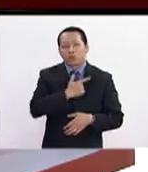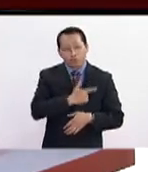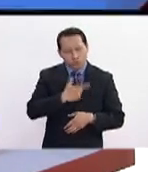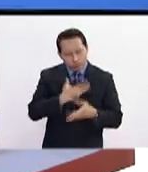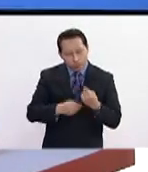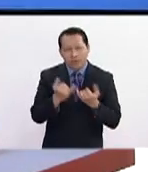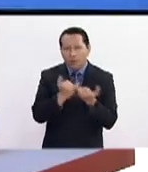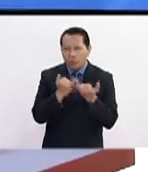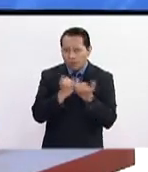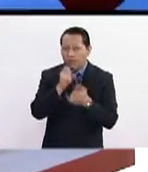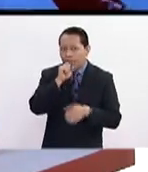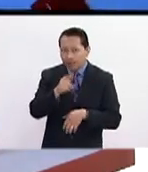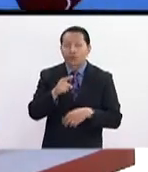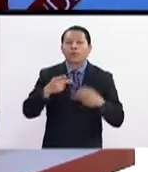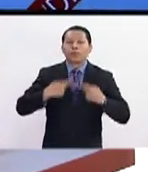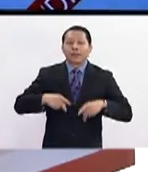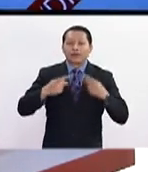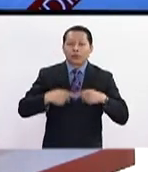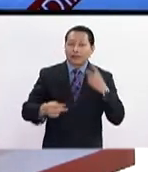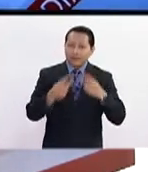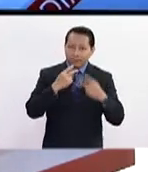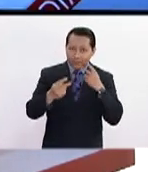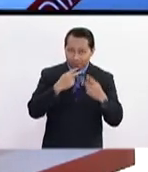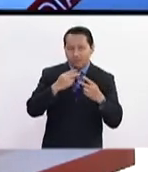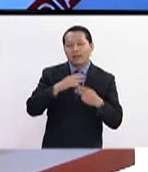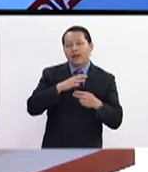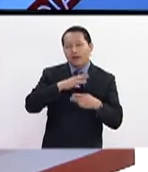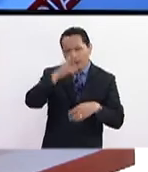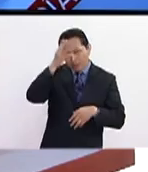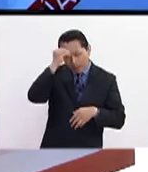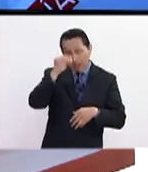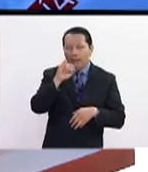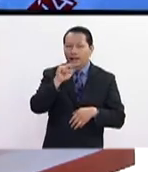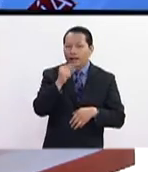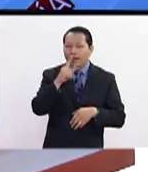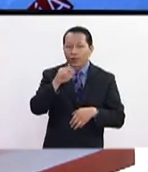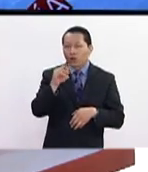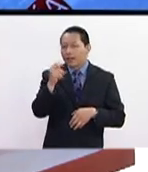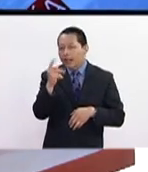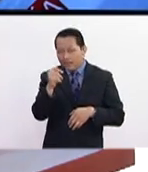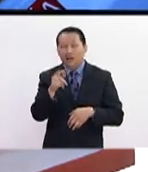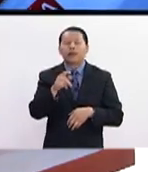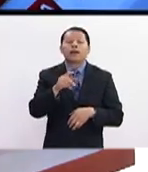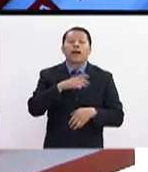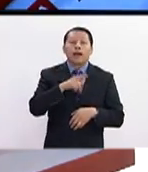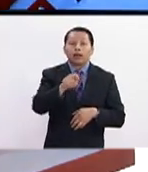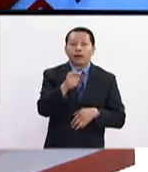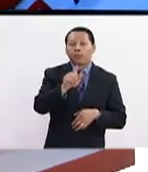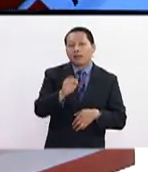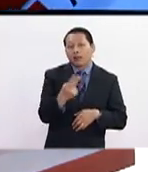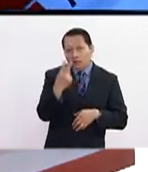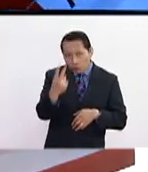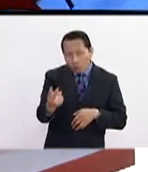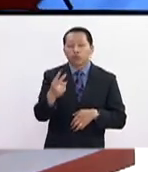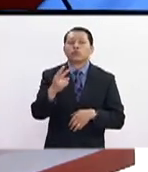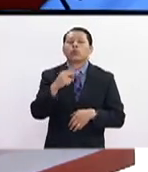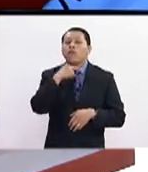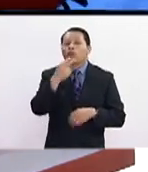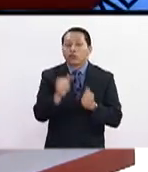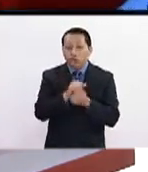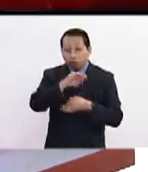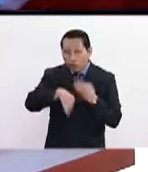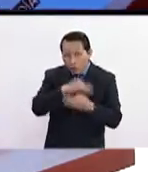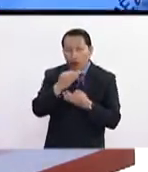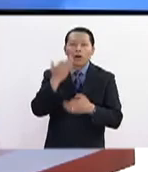todo mío y a todos quienes nos sintonizan por Aprende Ingenio TV, la señal del canal 22 de Una Voz con Todos, y también por Facebook Live. Estamos en